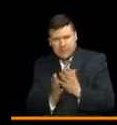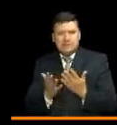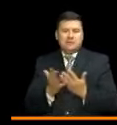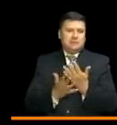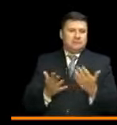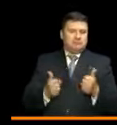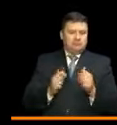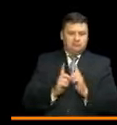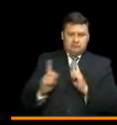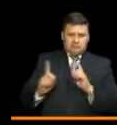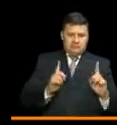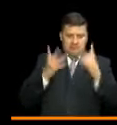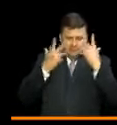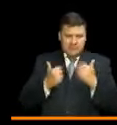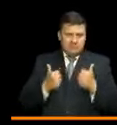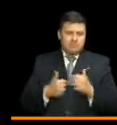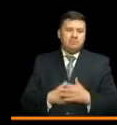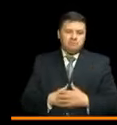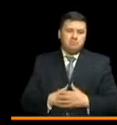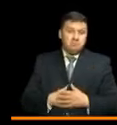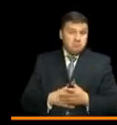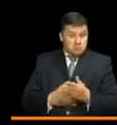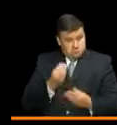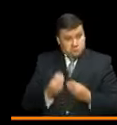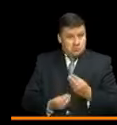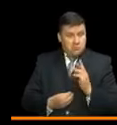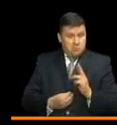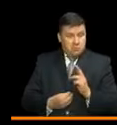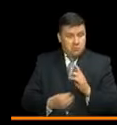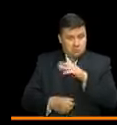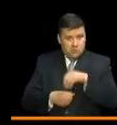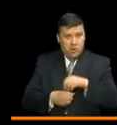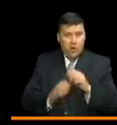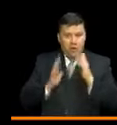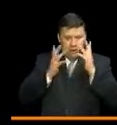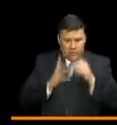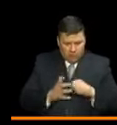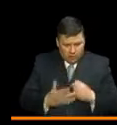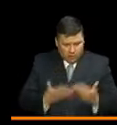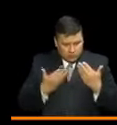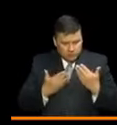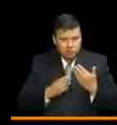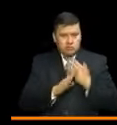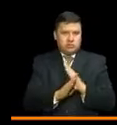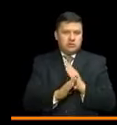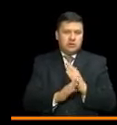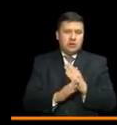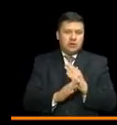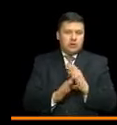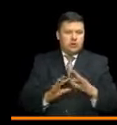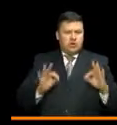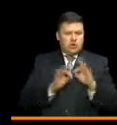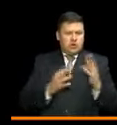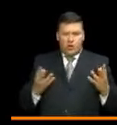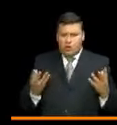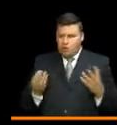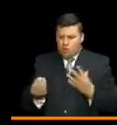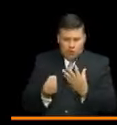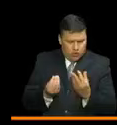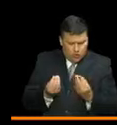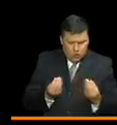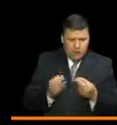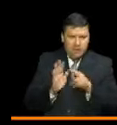ese distanciamiento físico. Hagamos que este nuevo dispositivo de protección sea parte de todo ese conjunto